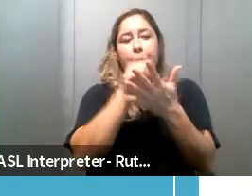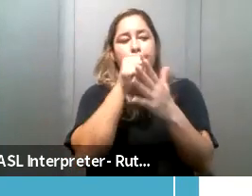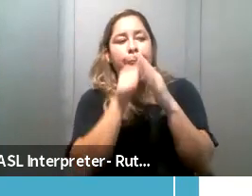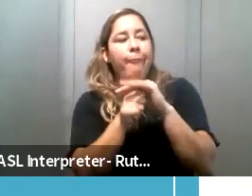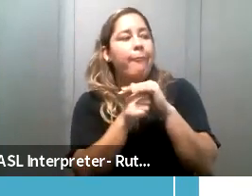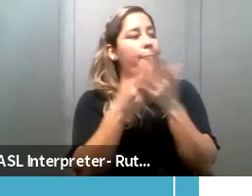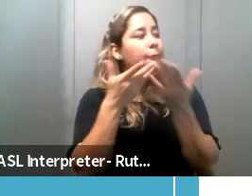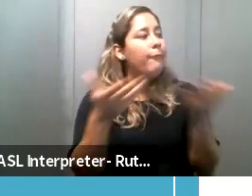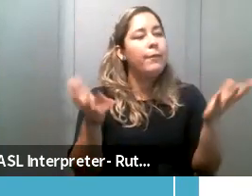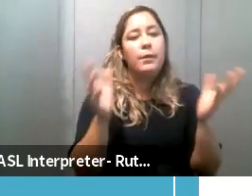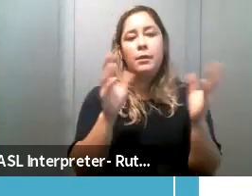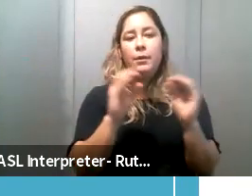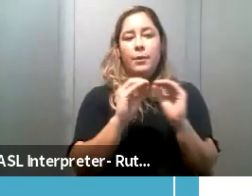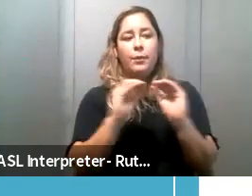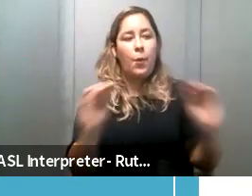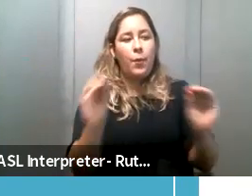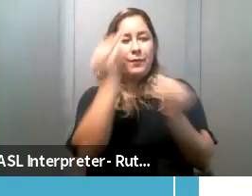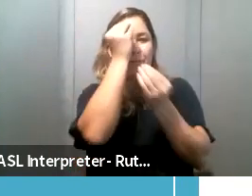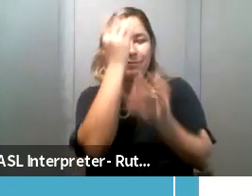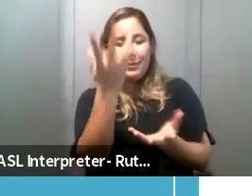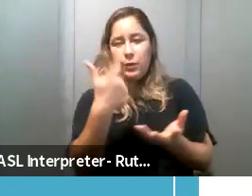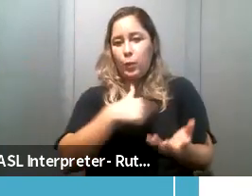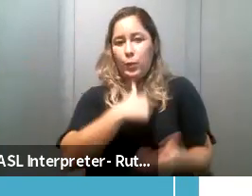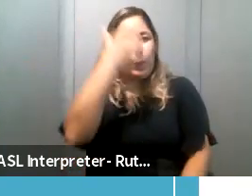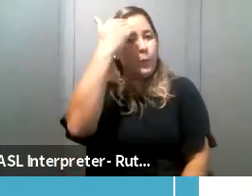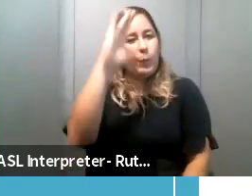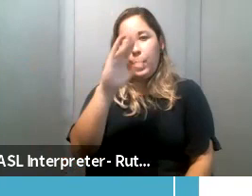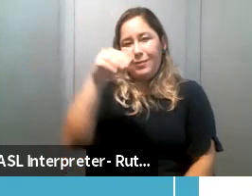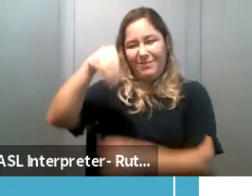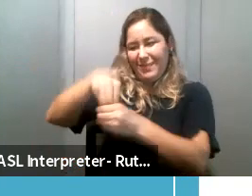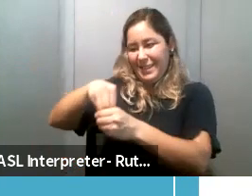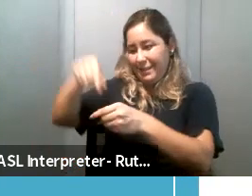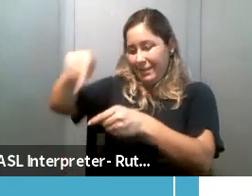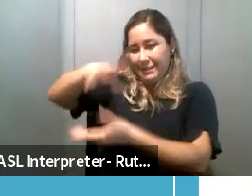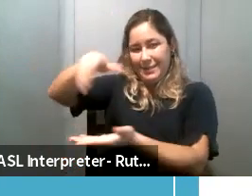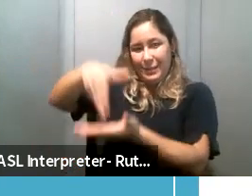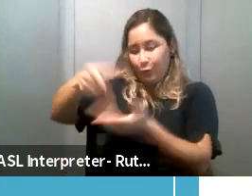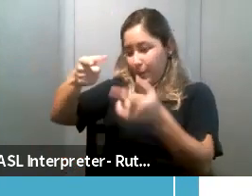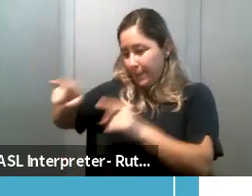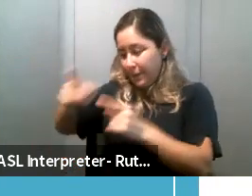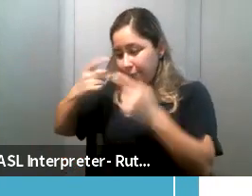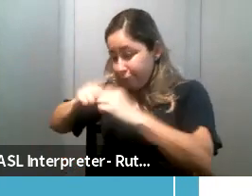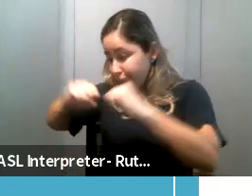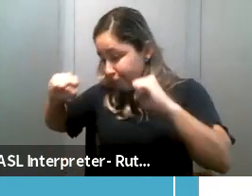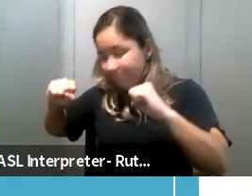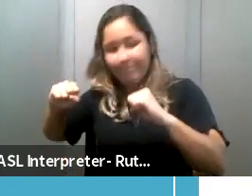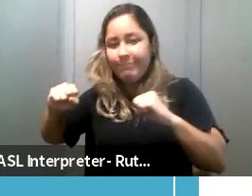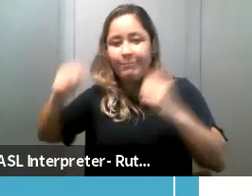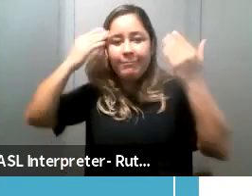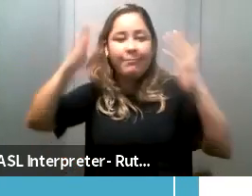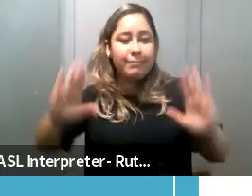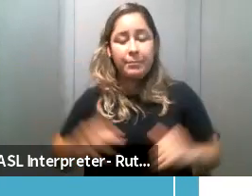está pasando dentro de los centros de detención. Y el tratamiento médico es horrible. Personas